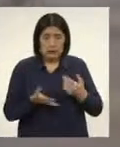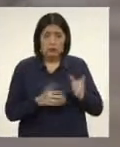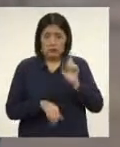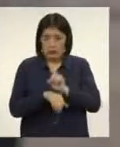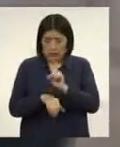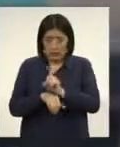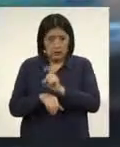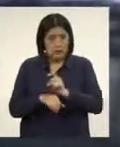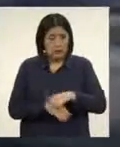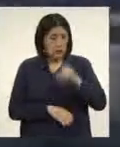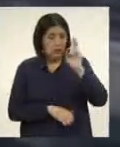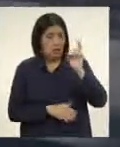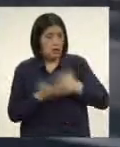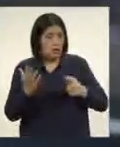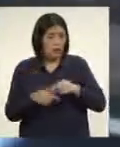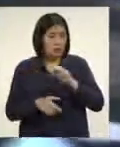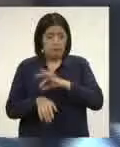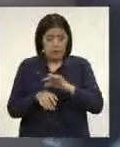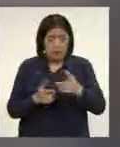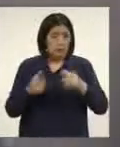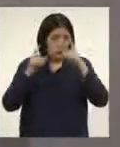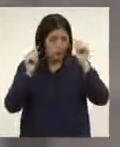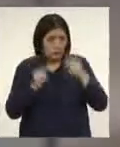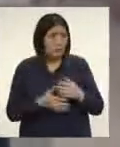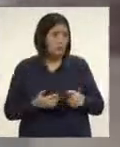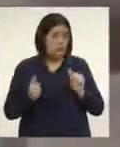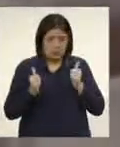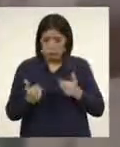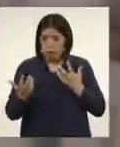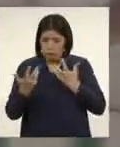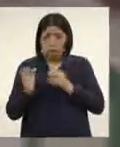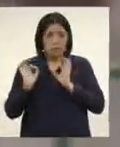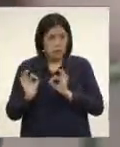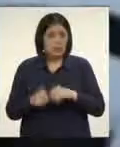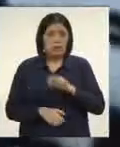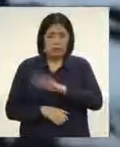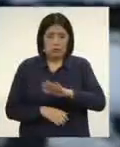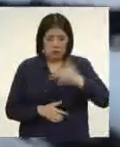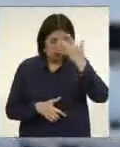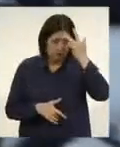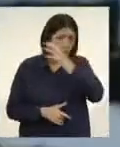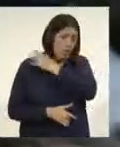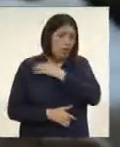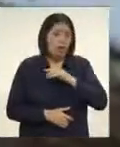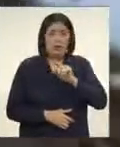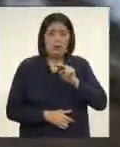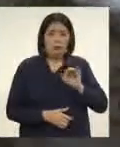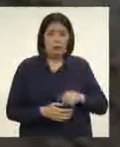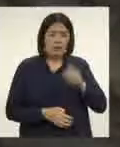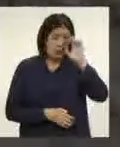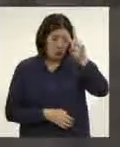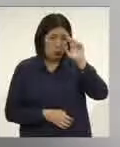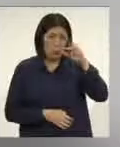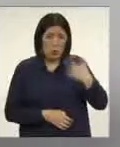capacitado al personal de salud para que pueda atender de forma adecuada a los niños con neumonía. En Cusco las heladas han